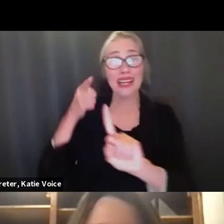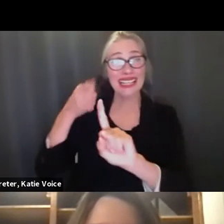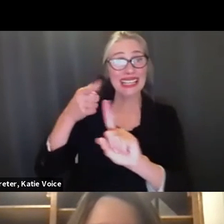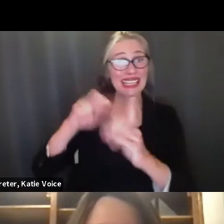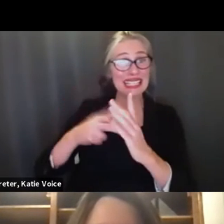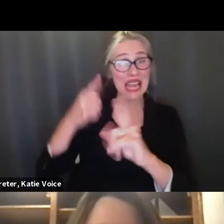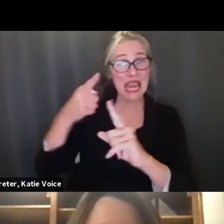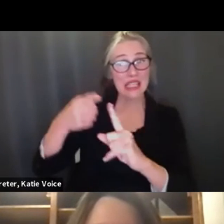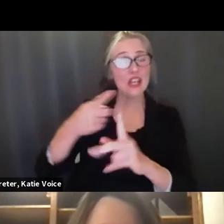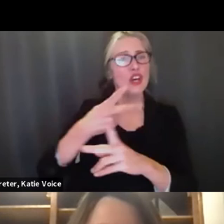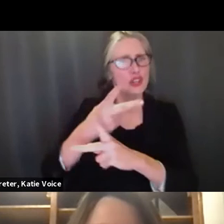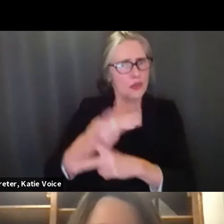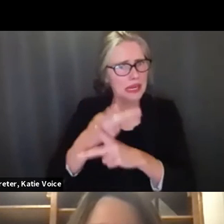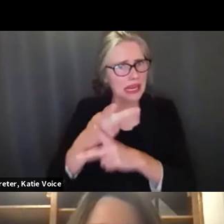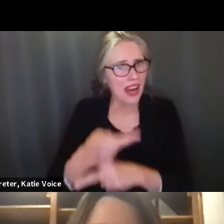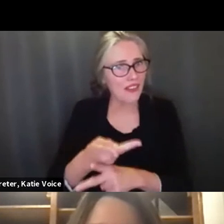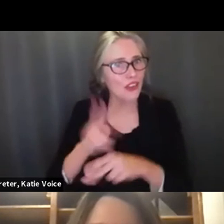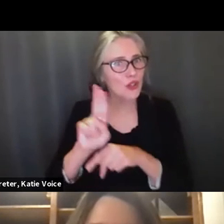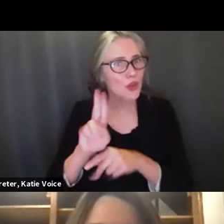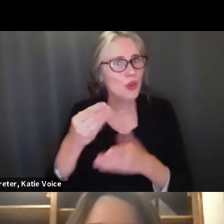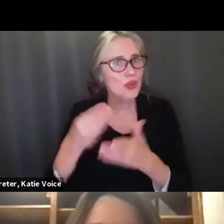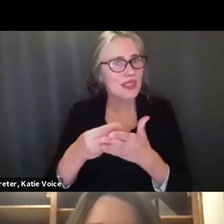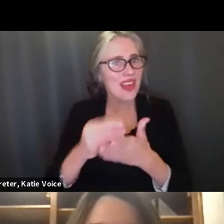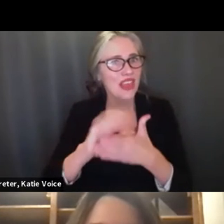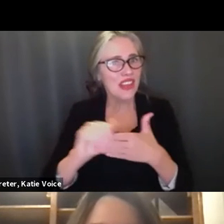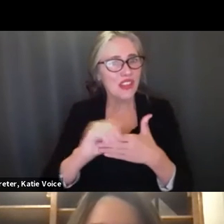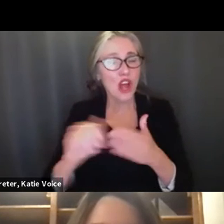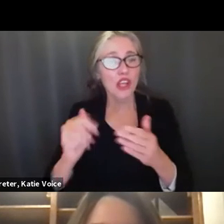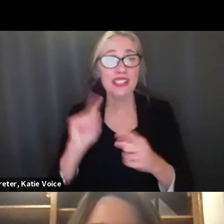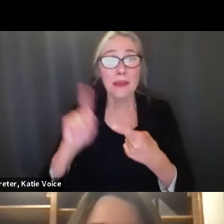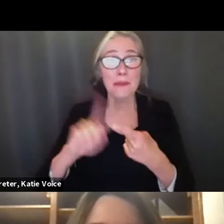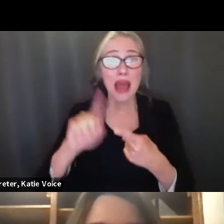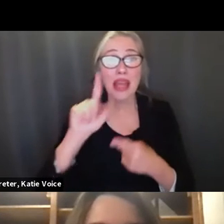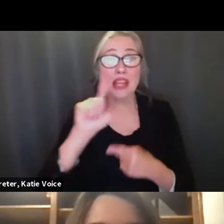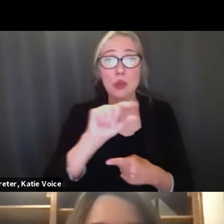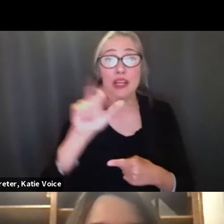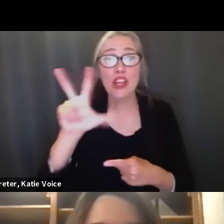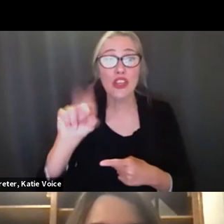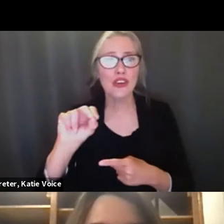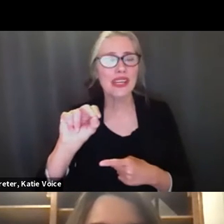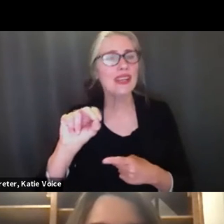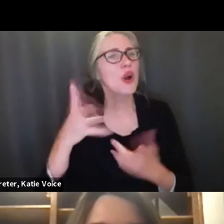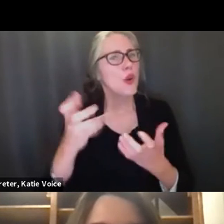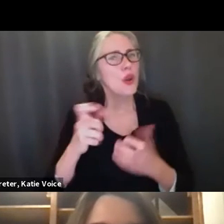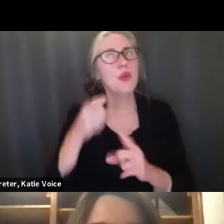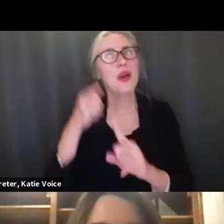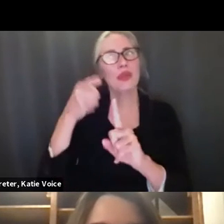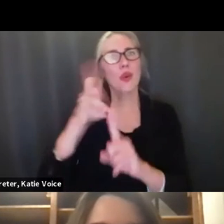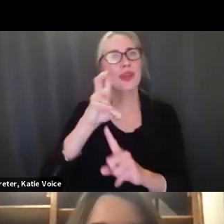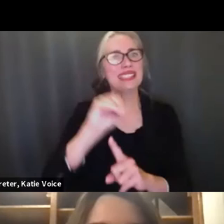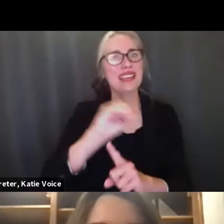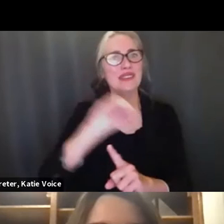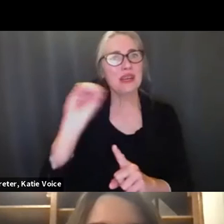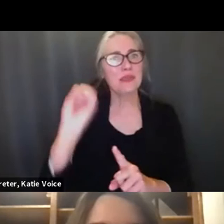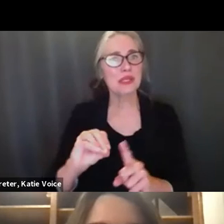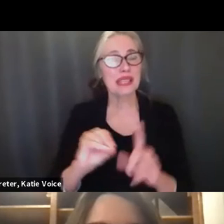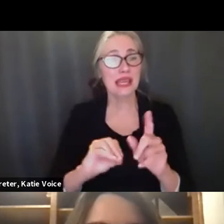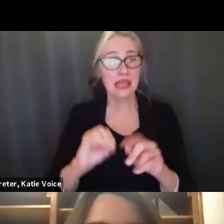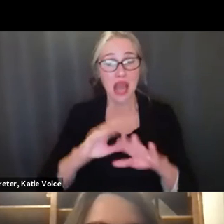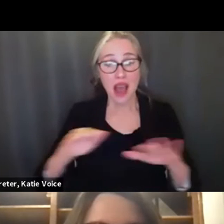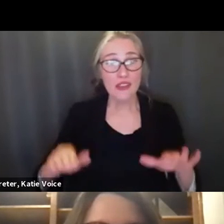Nuestra intención con estos fondos es que para el 2030, el 70% de los niños que